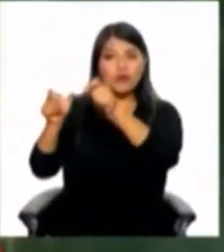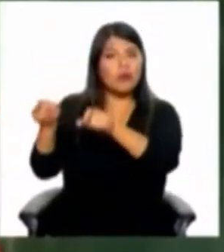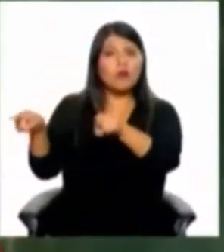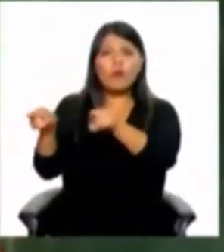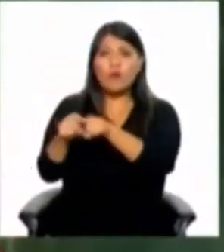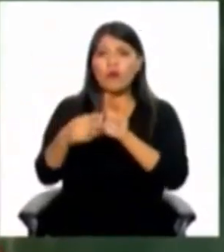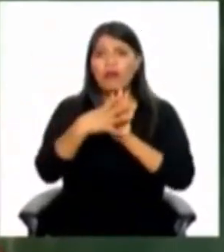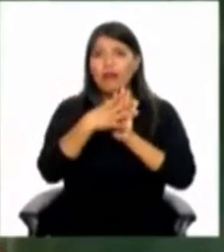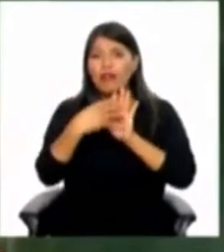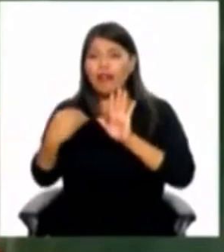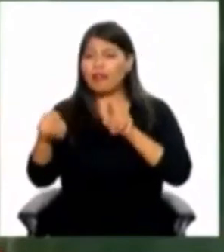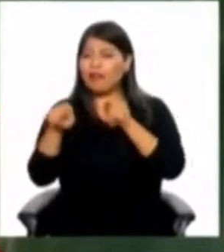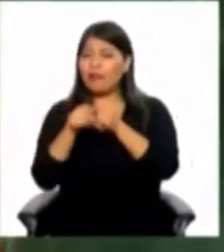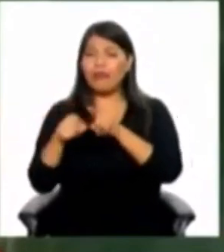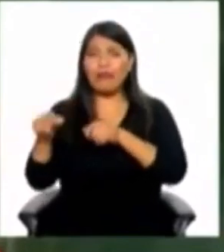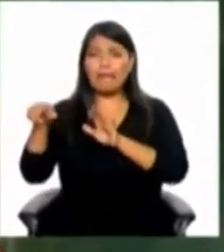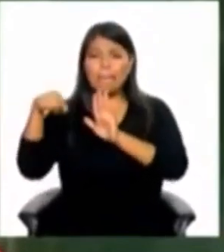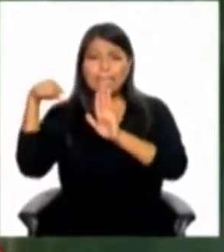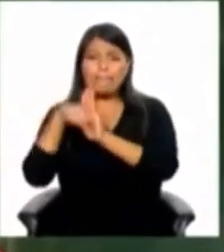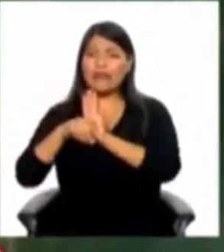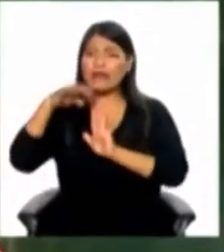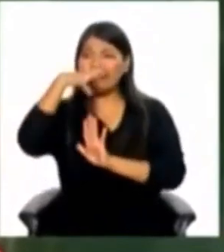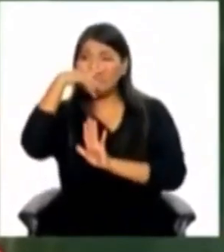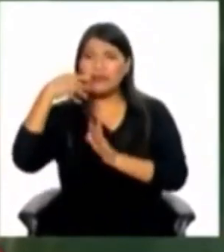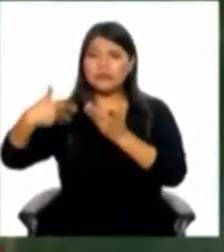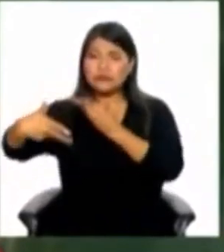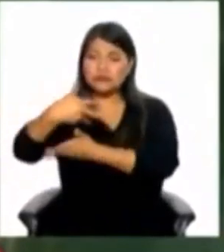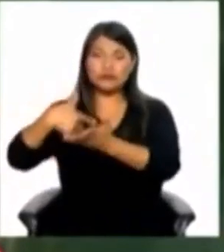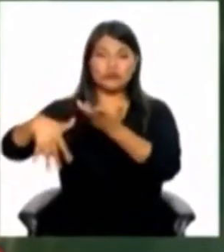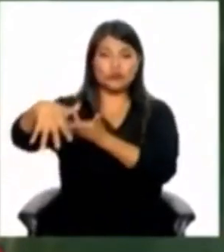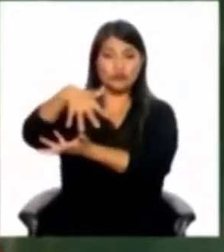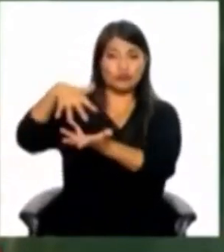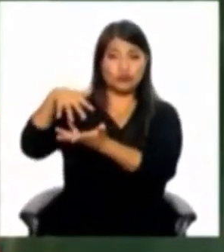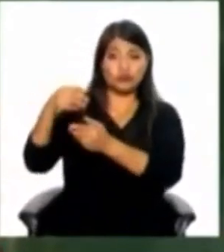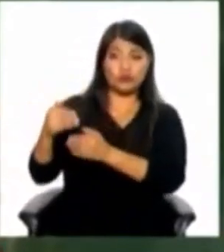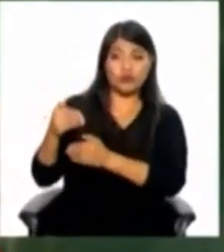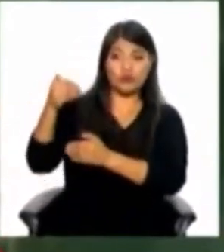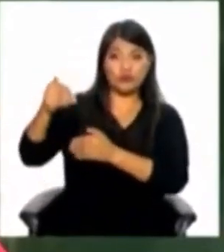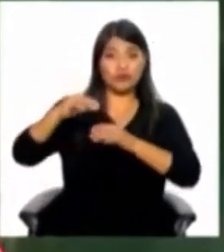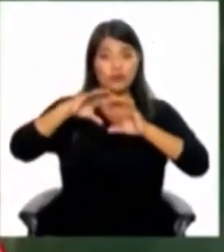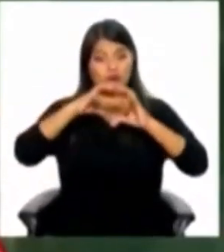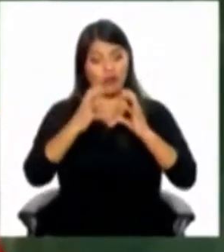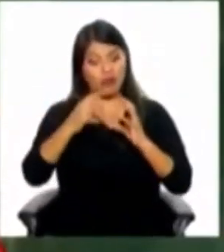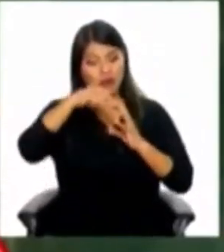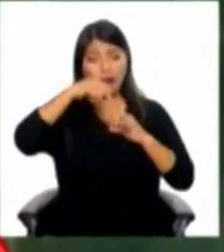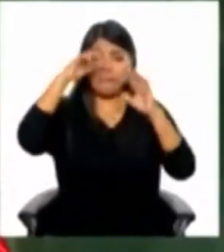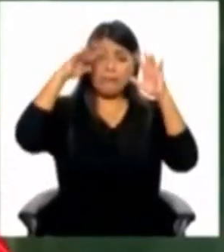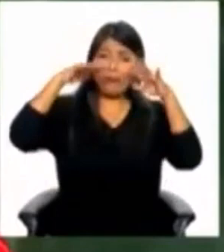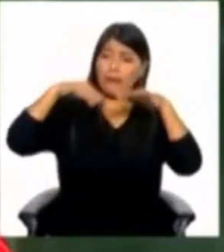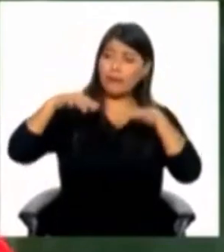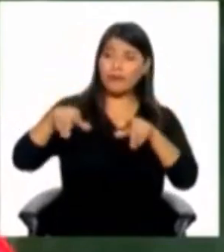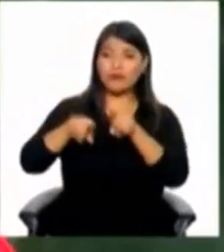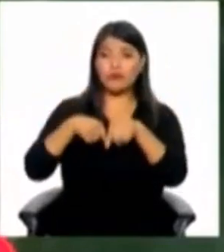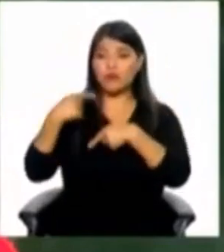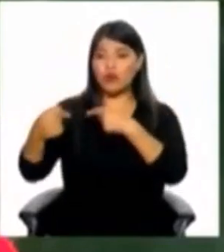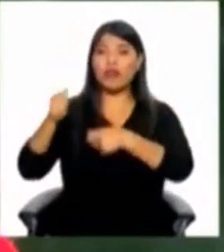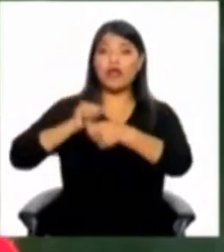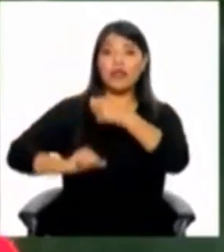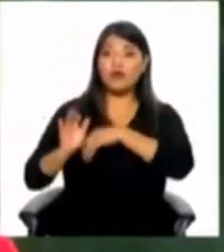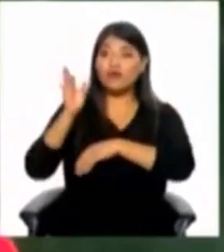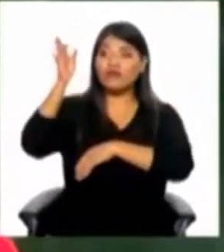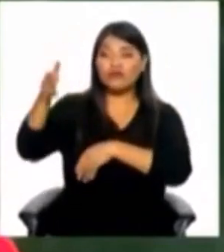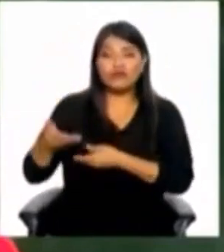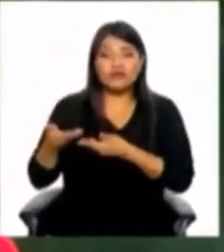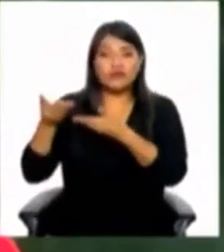vivir el infierno que traería la triple crisis ambiental. Ahora que entramos en la era de la